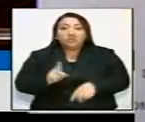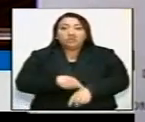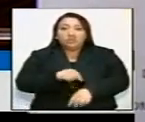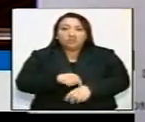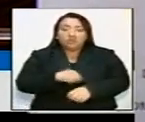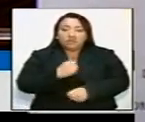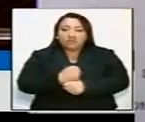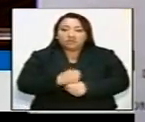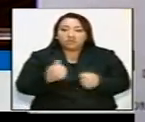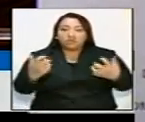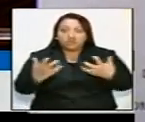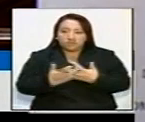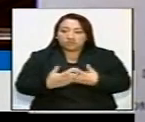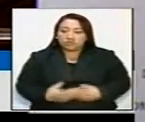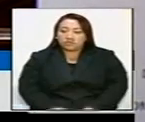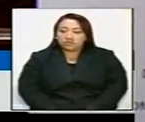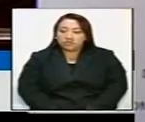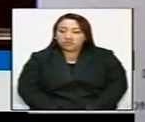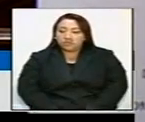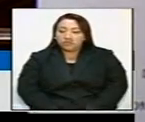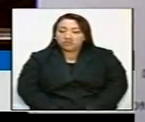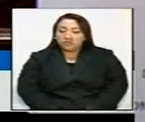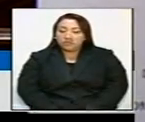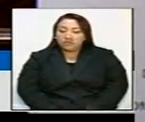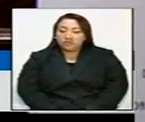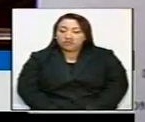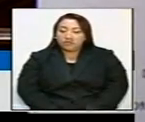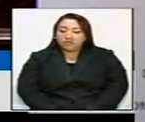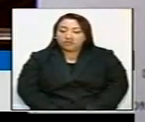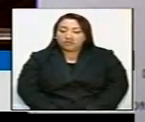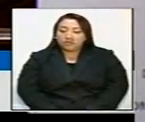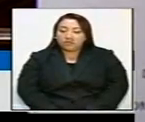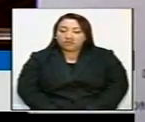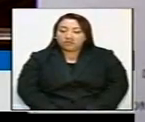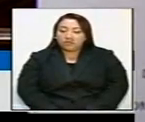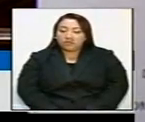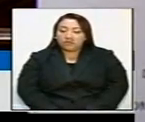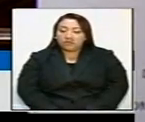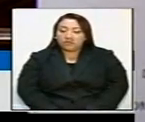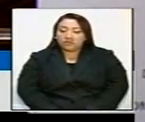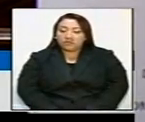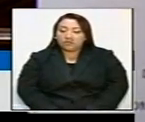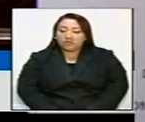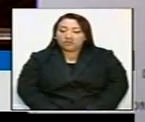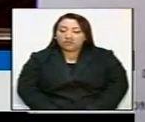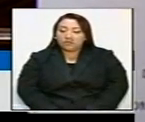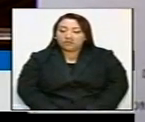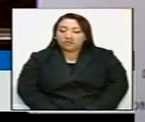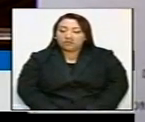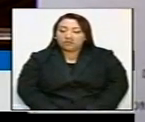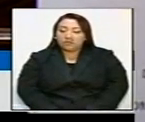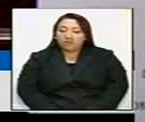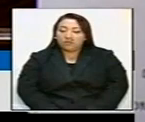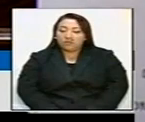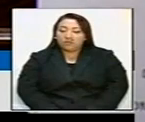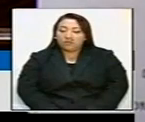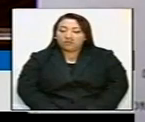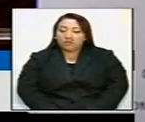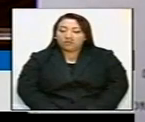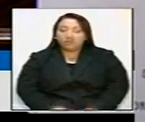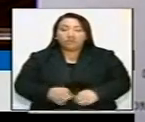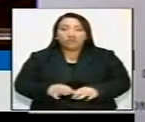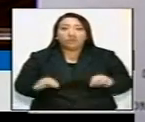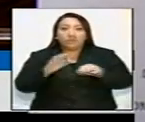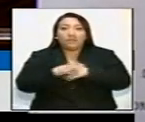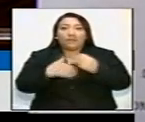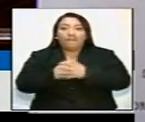con medidas consensuadas, como mencionó el viceministro de Economía. Esto es importante, y la gran diferencia respecto a